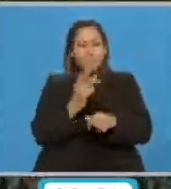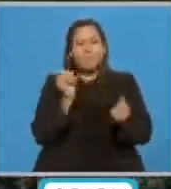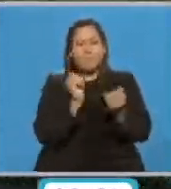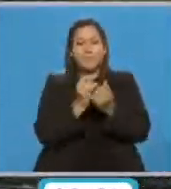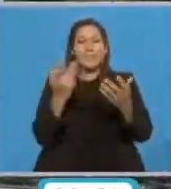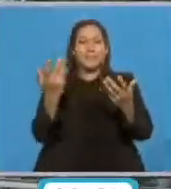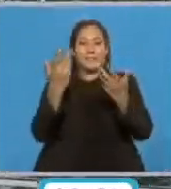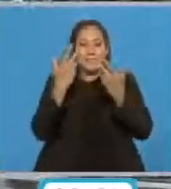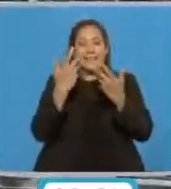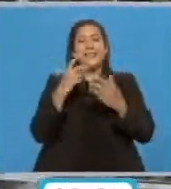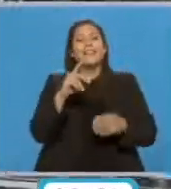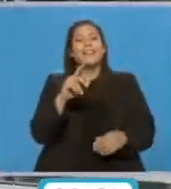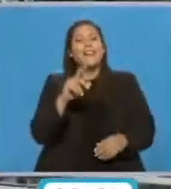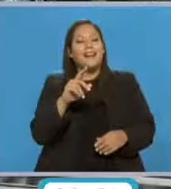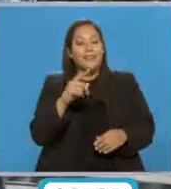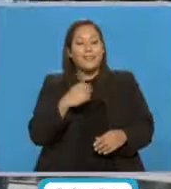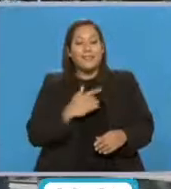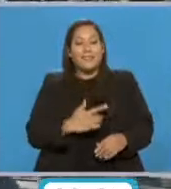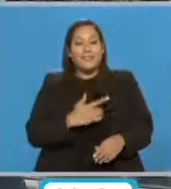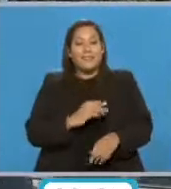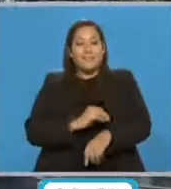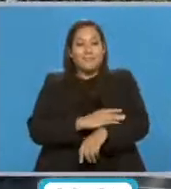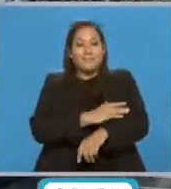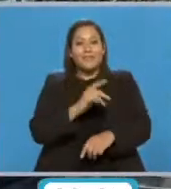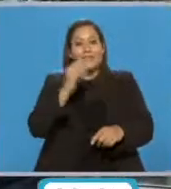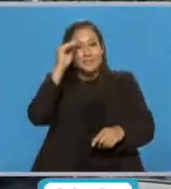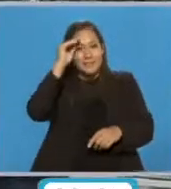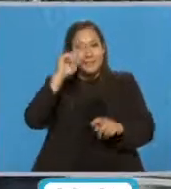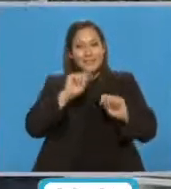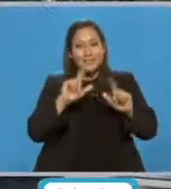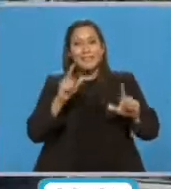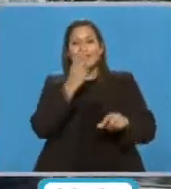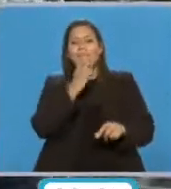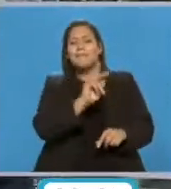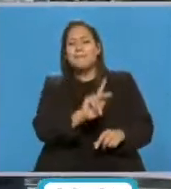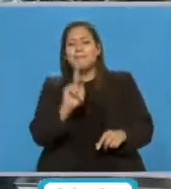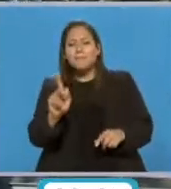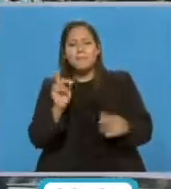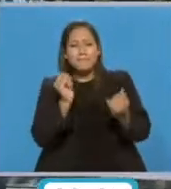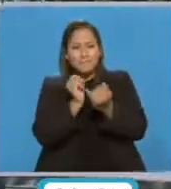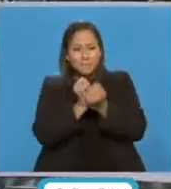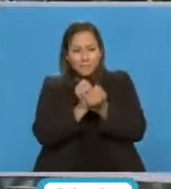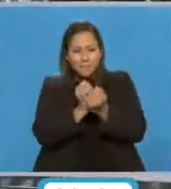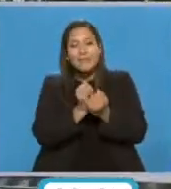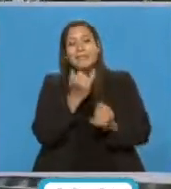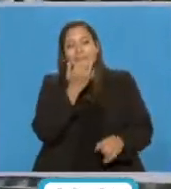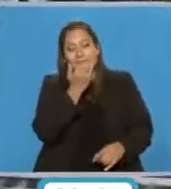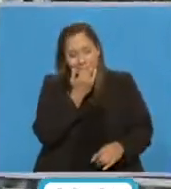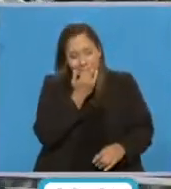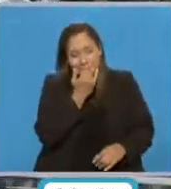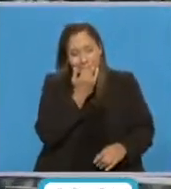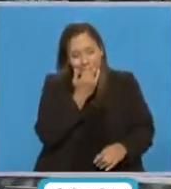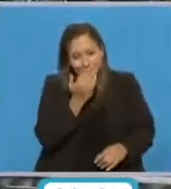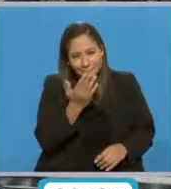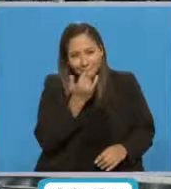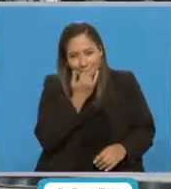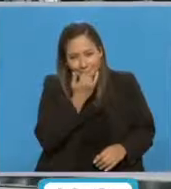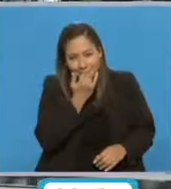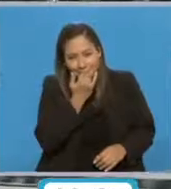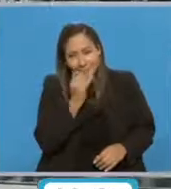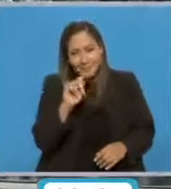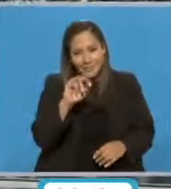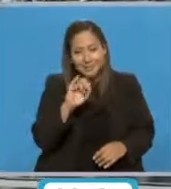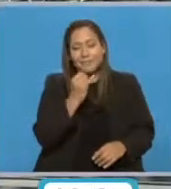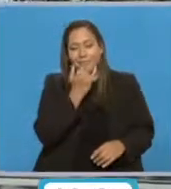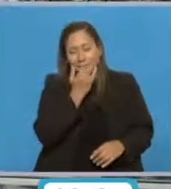están regañando. Es que me emocioné con el señor de Tlaxcala que decía que se parecía y se me disculpó. Discúlpeme, tío Alberto,